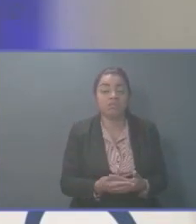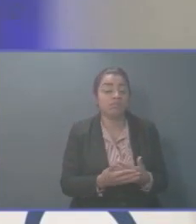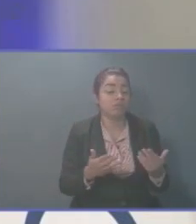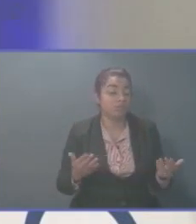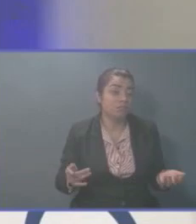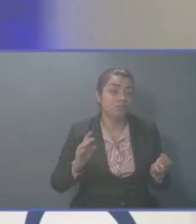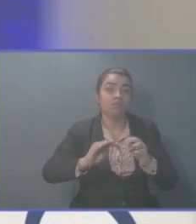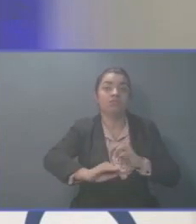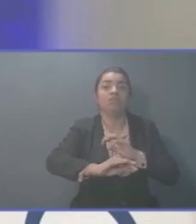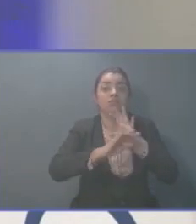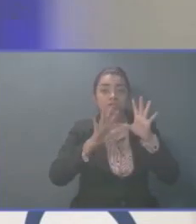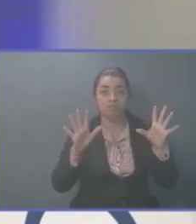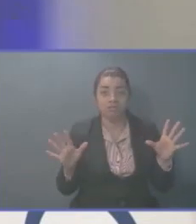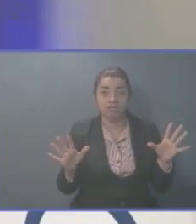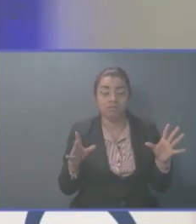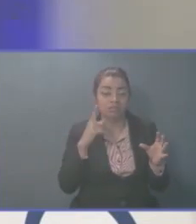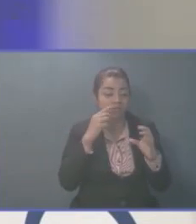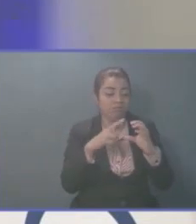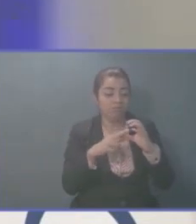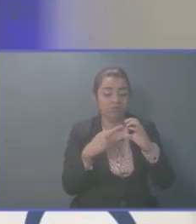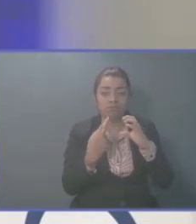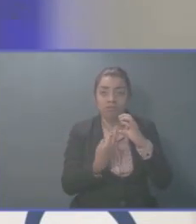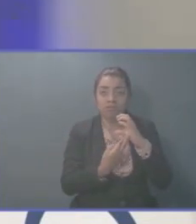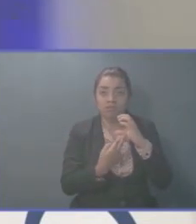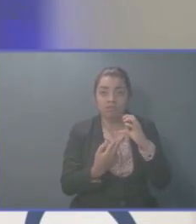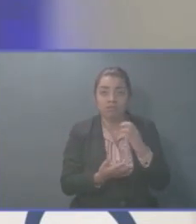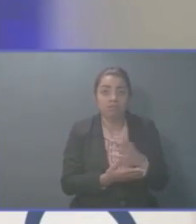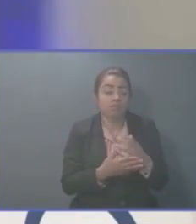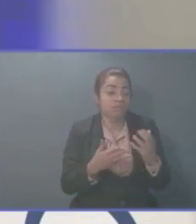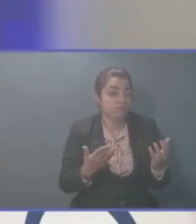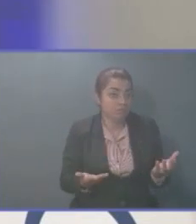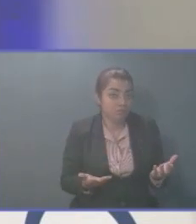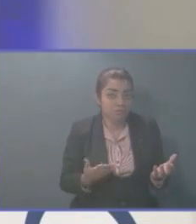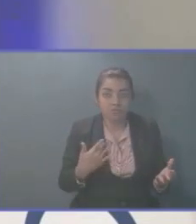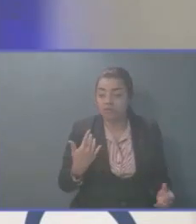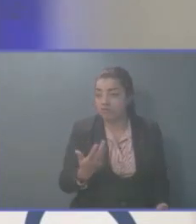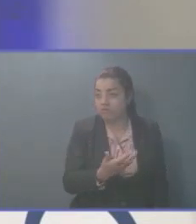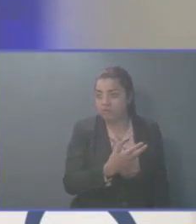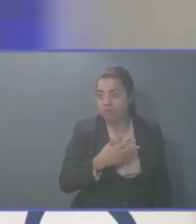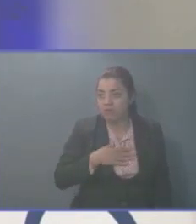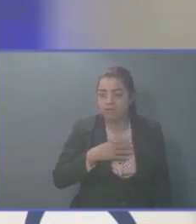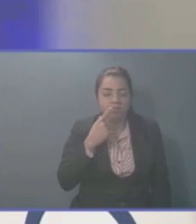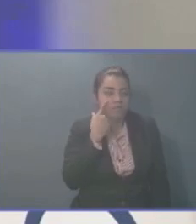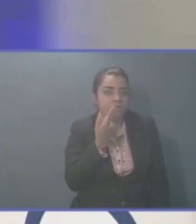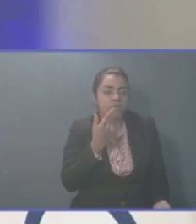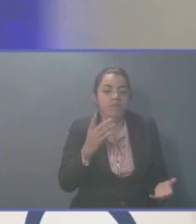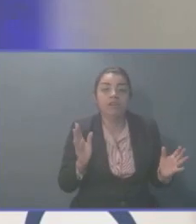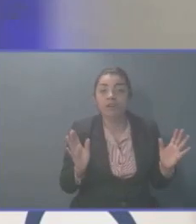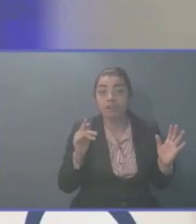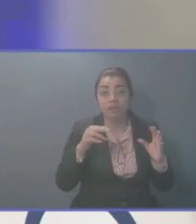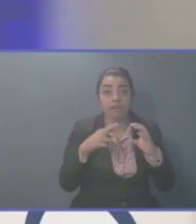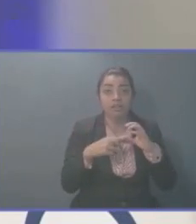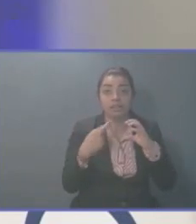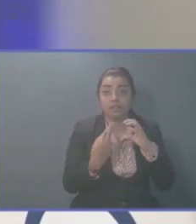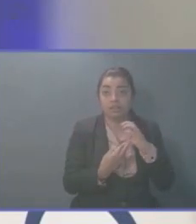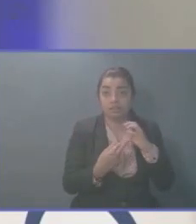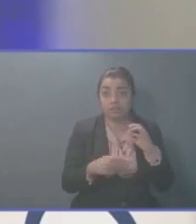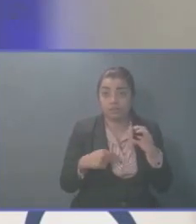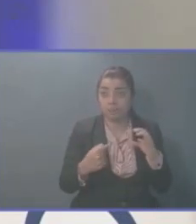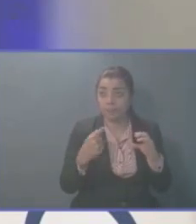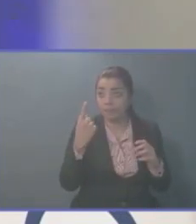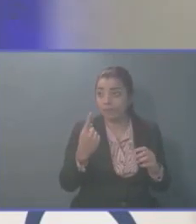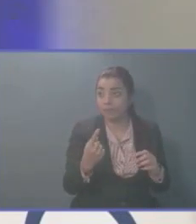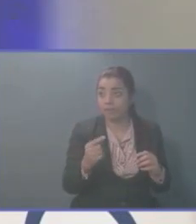vemos claramente en las redes sociales, por ejemplo. Nosotros que pasamos de manera permanente en redes sociales, si